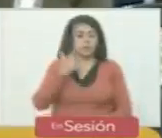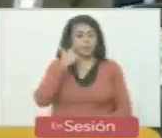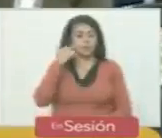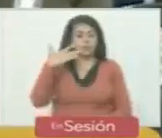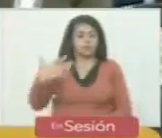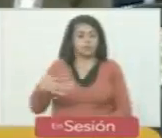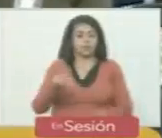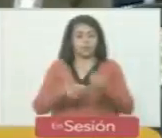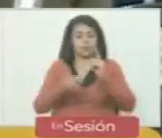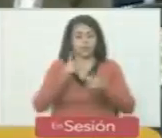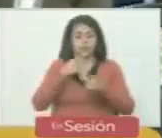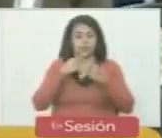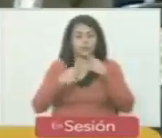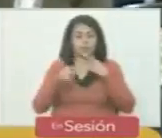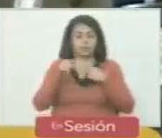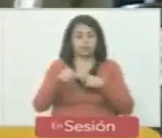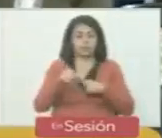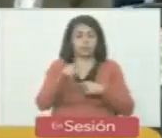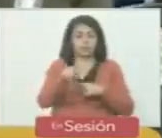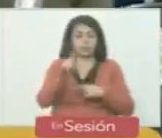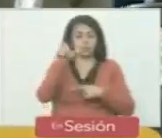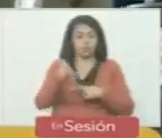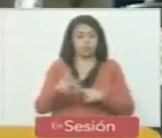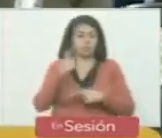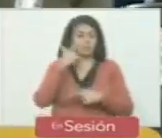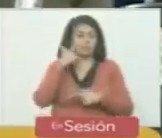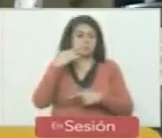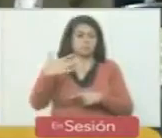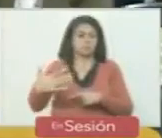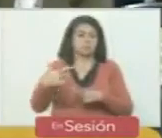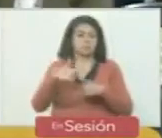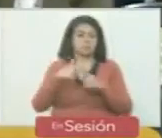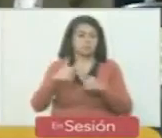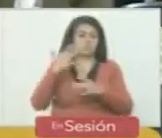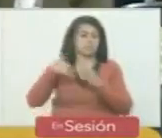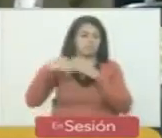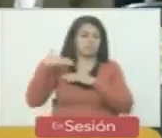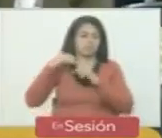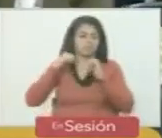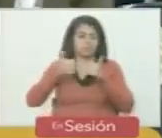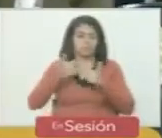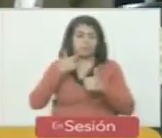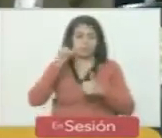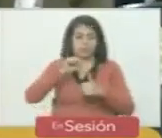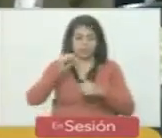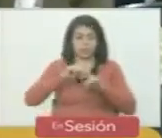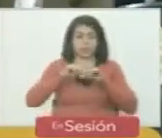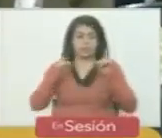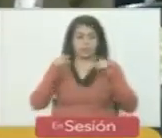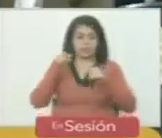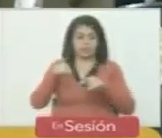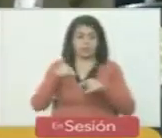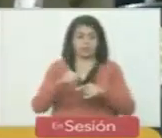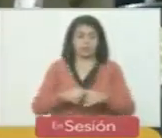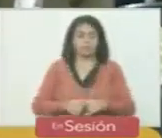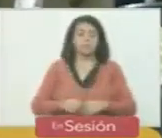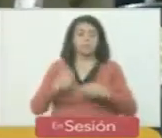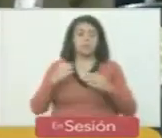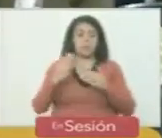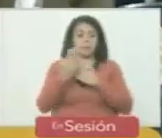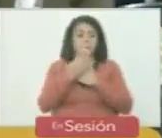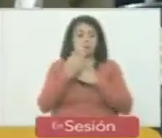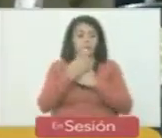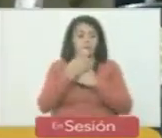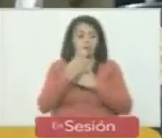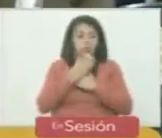tradicional, como algunos me dicen a mí, es que tú eres muy tradicionalista, eres muy primitiva. Sí, está bien, pero esa es la coraza